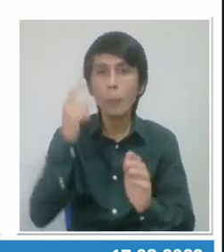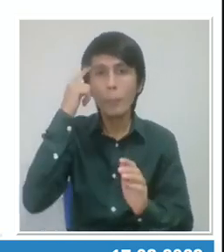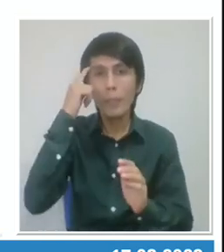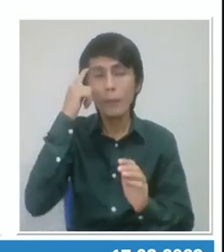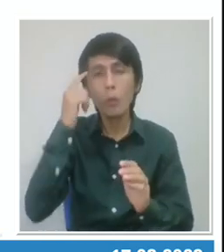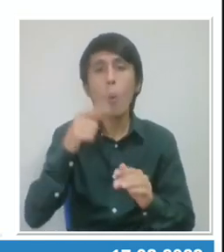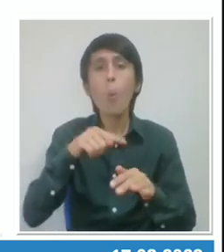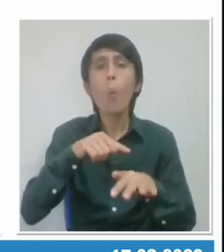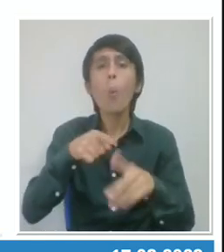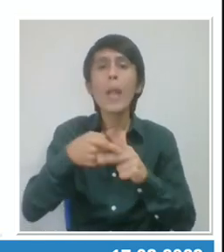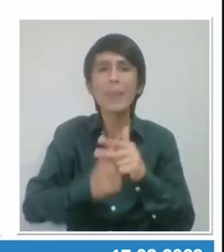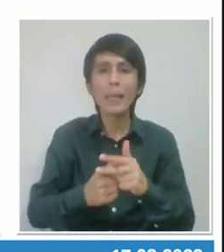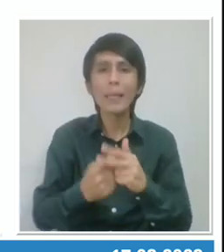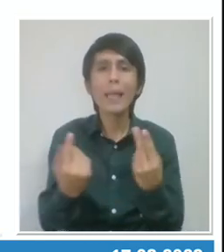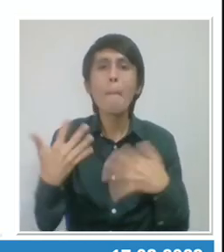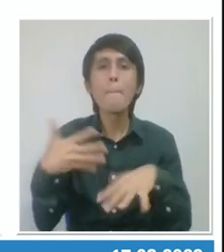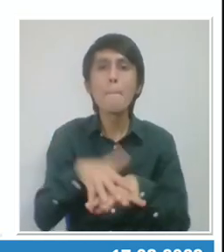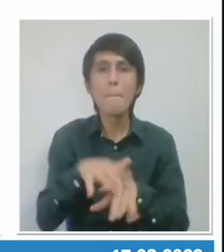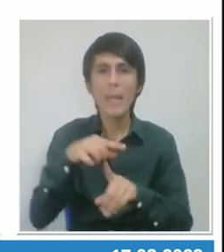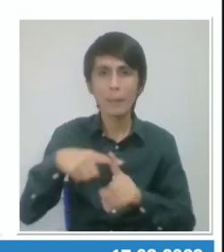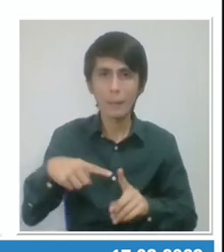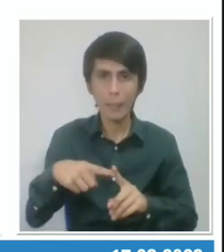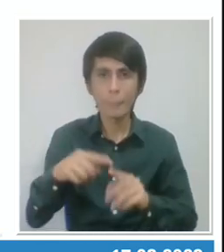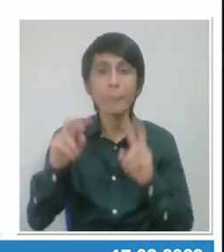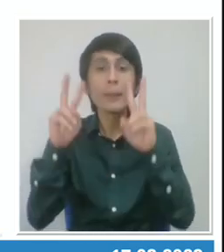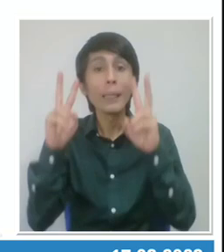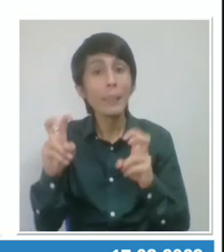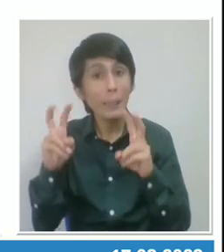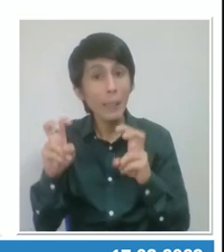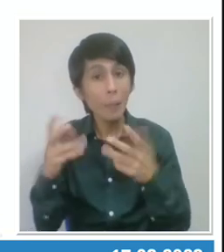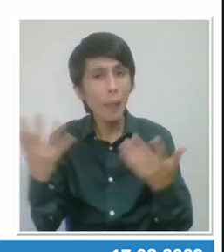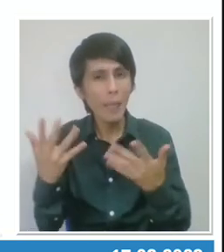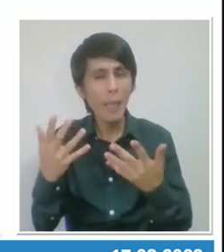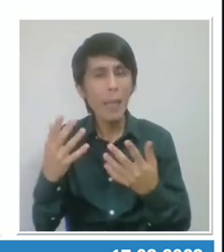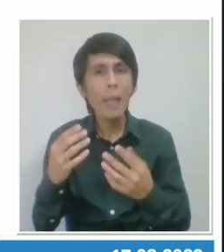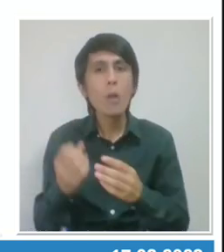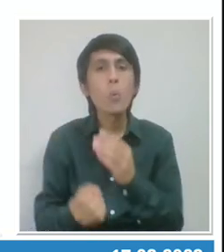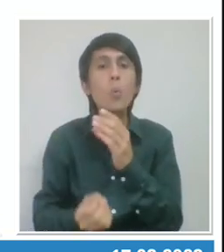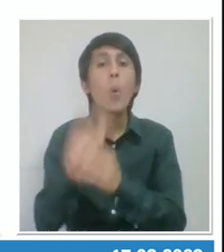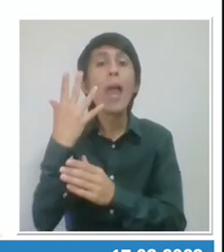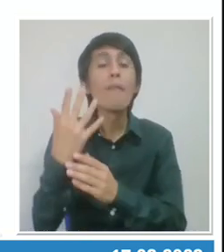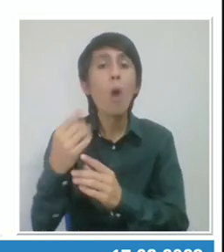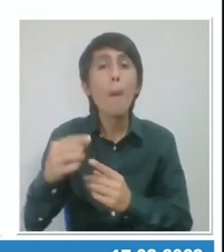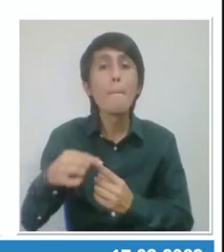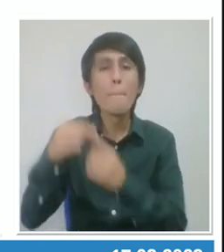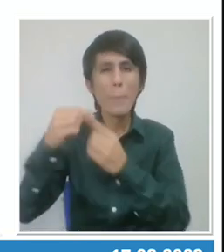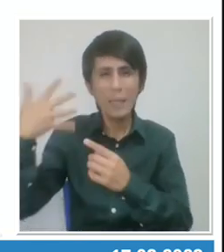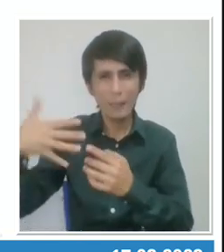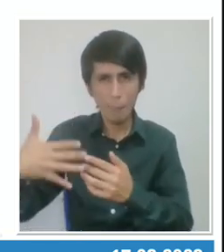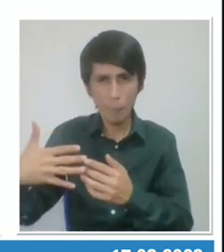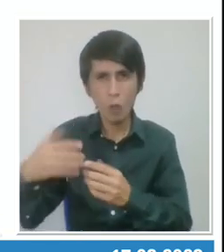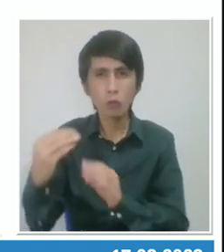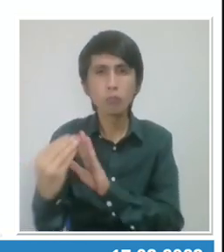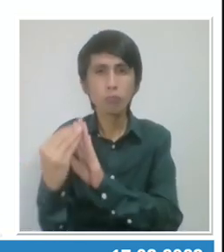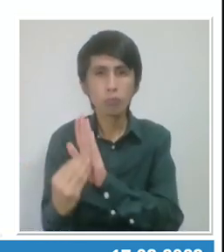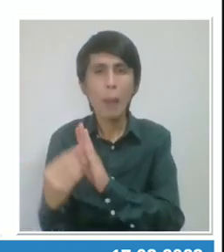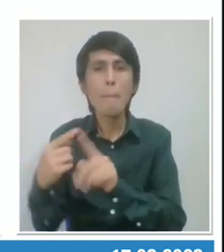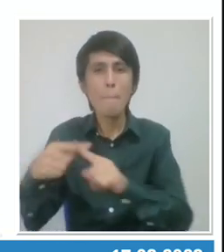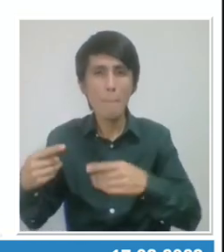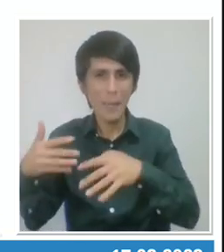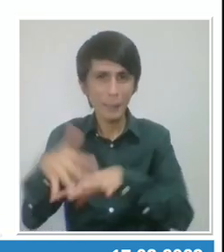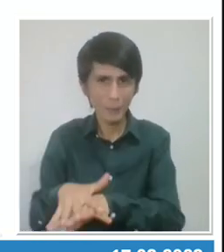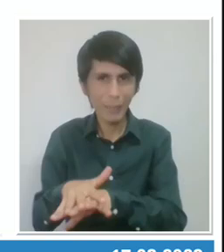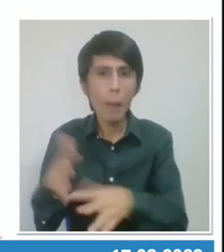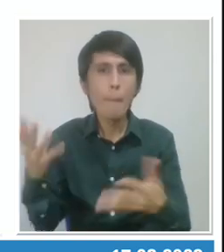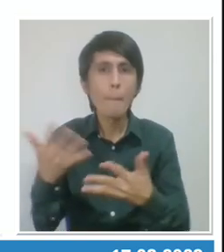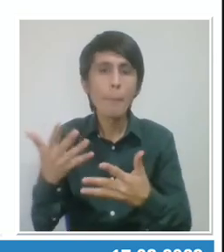en el caso de la introducción de principios nuevos, para dar también una cierta orientación